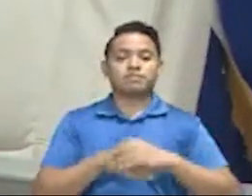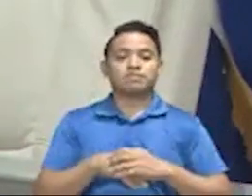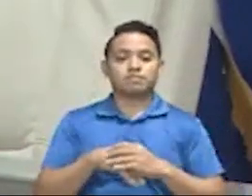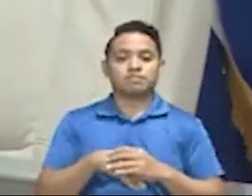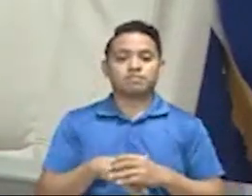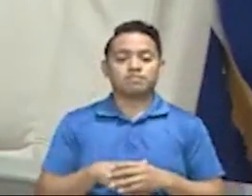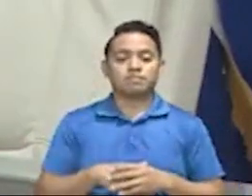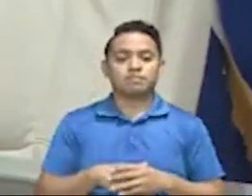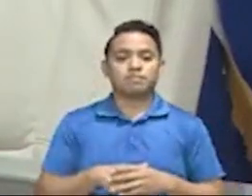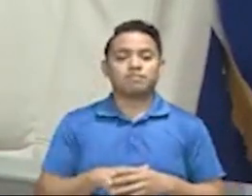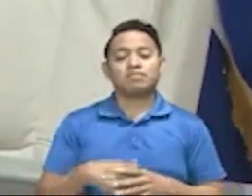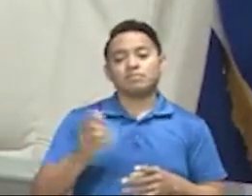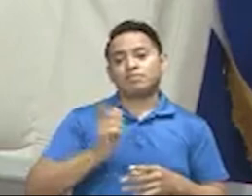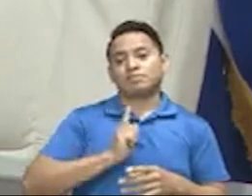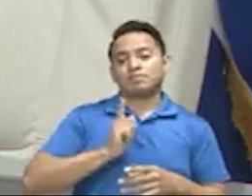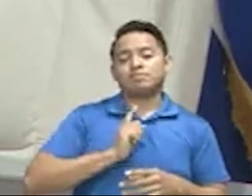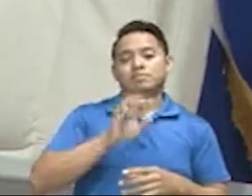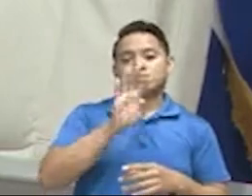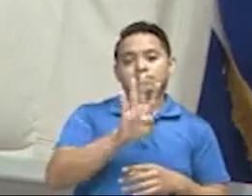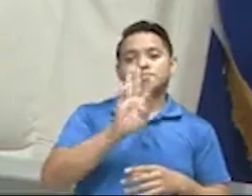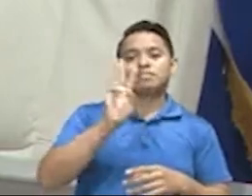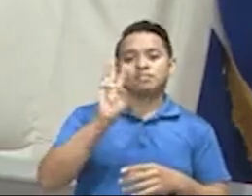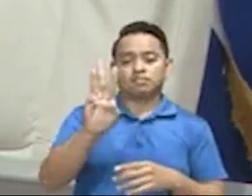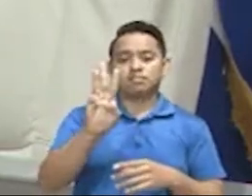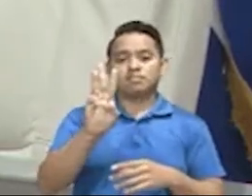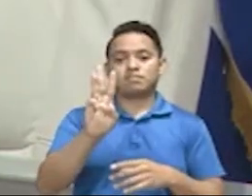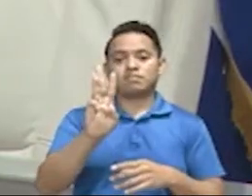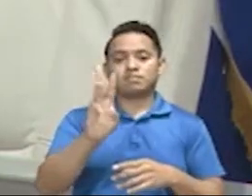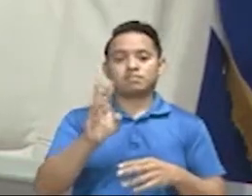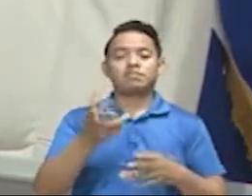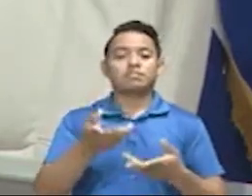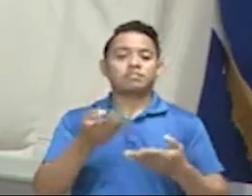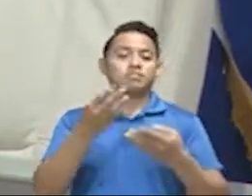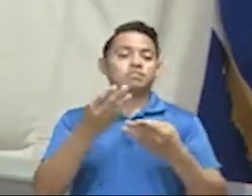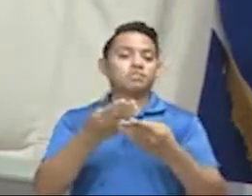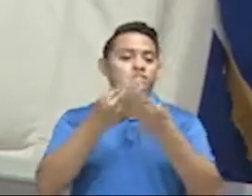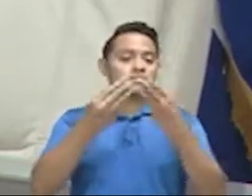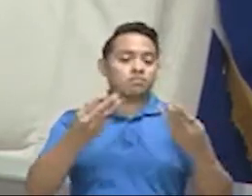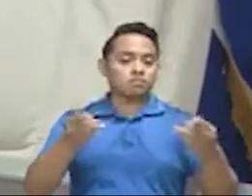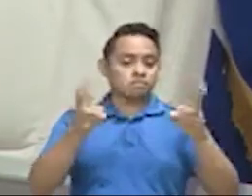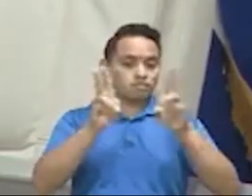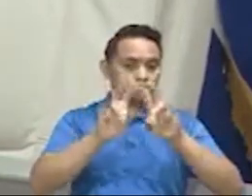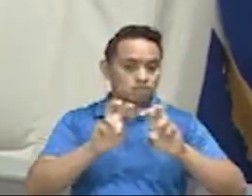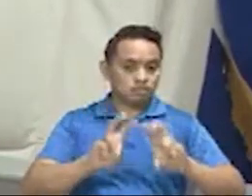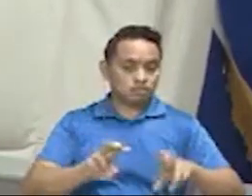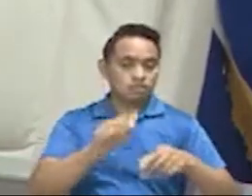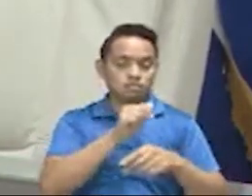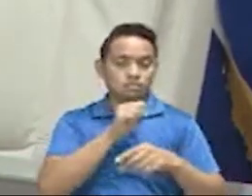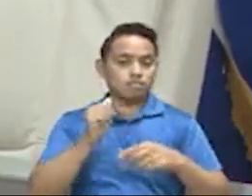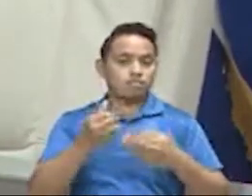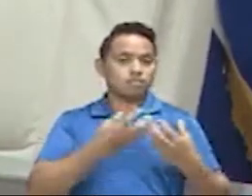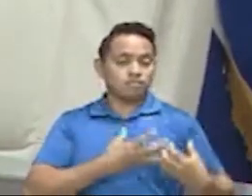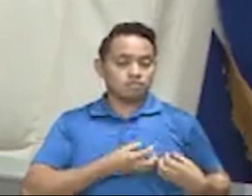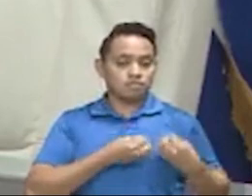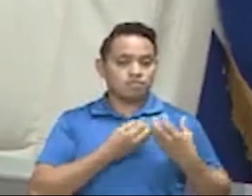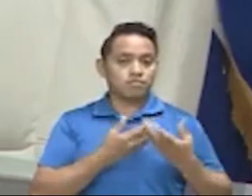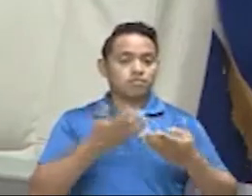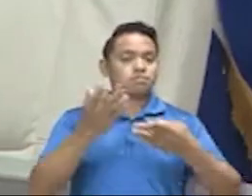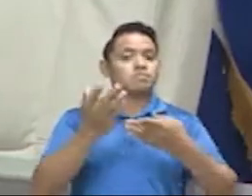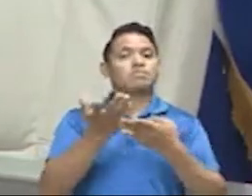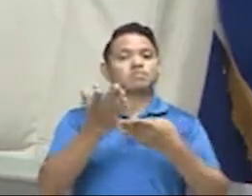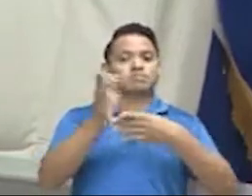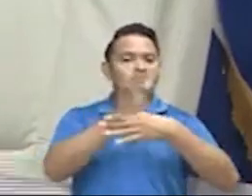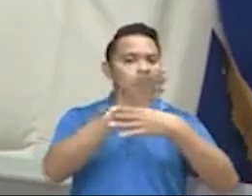Tenemos 43 mamógrafos ubicados en todos los departamentos del país.